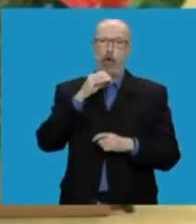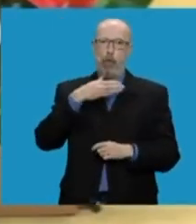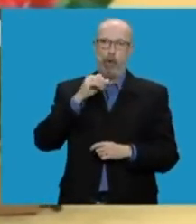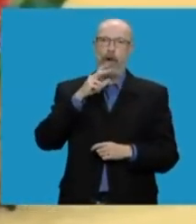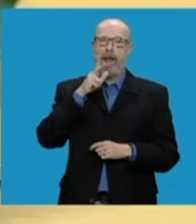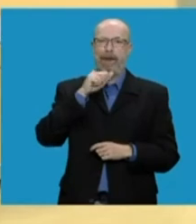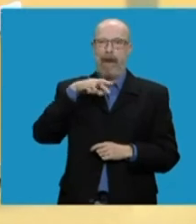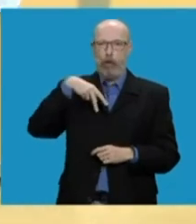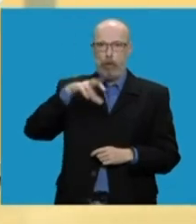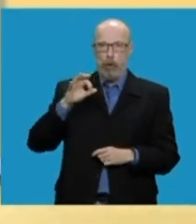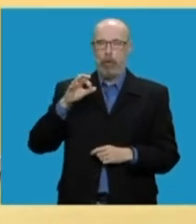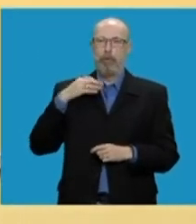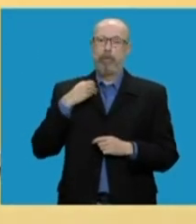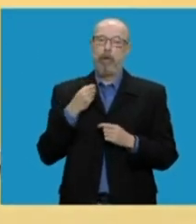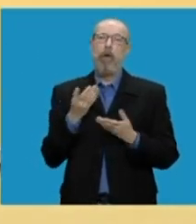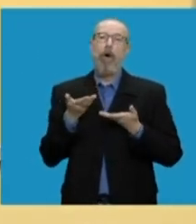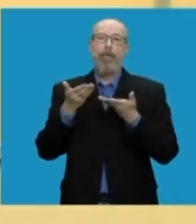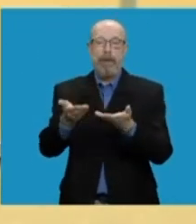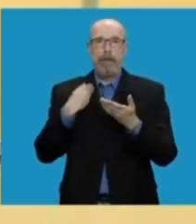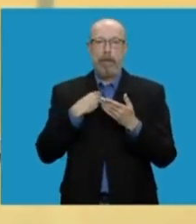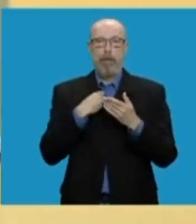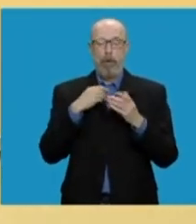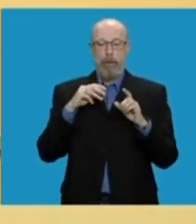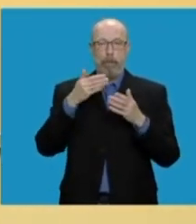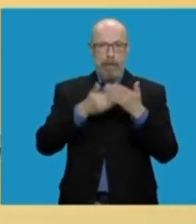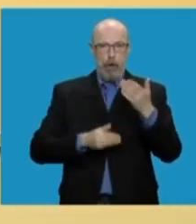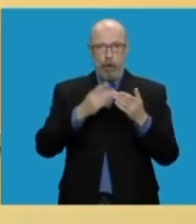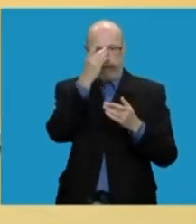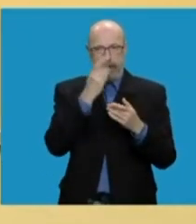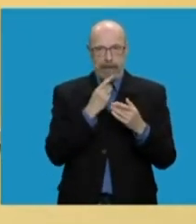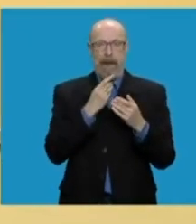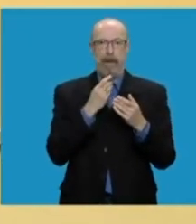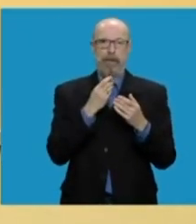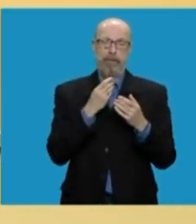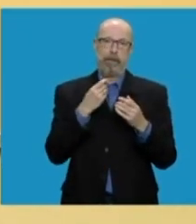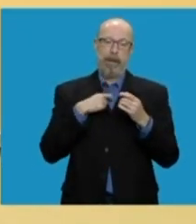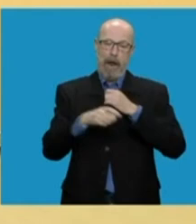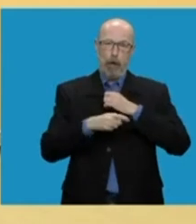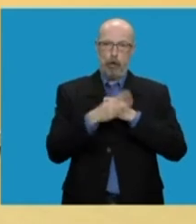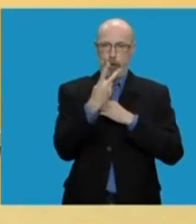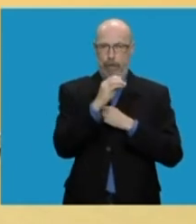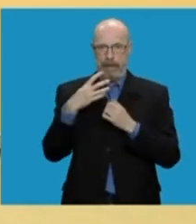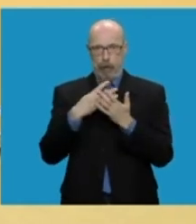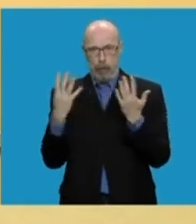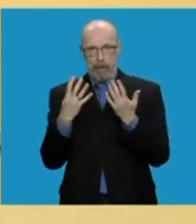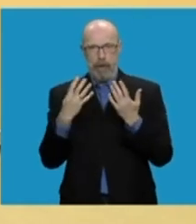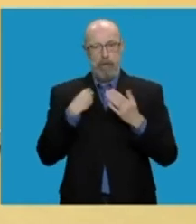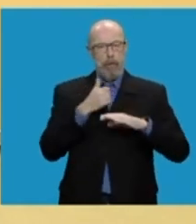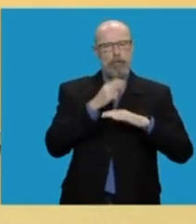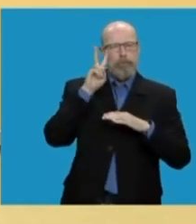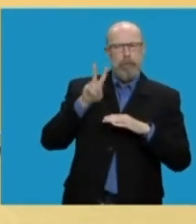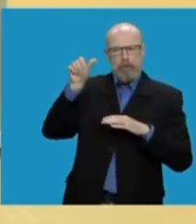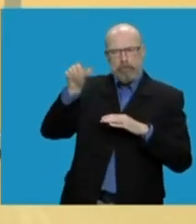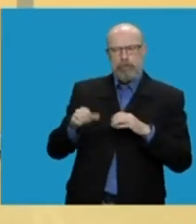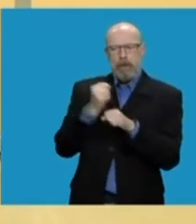nativo digital Segovia Audaz el 5 de agosto de 2019, ha sido reconocido por el jurado como el mejor trabajo